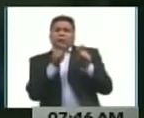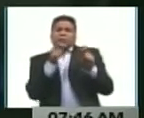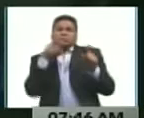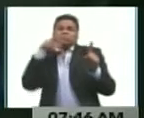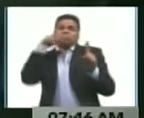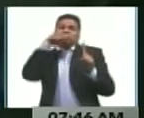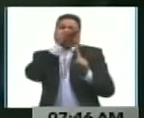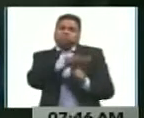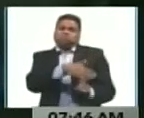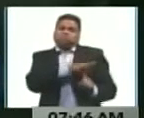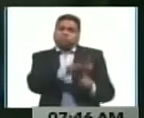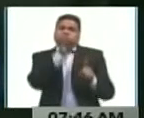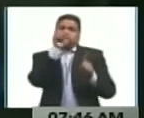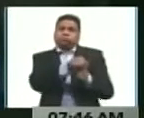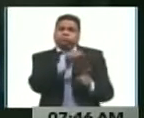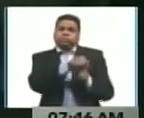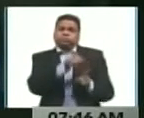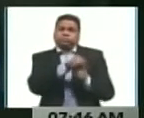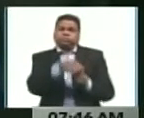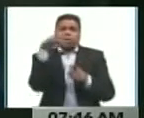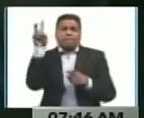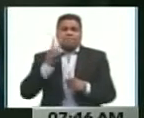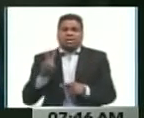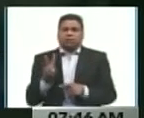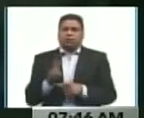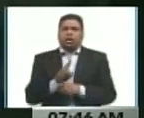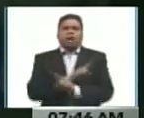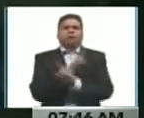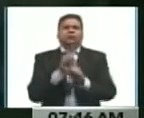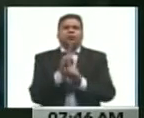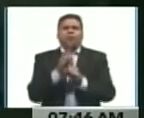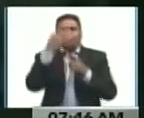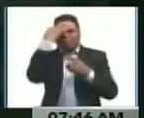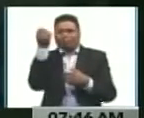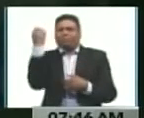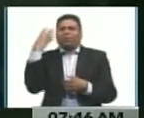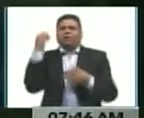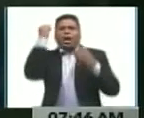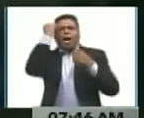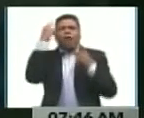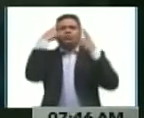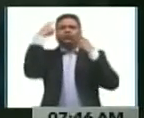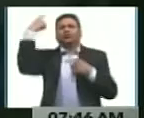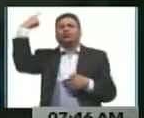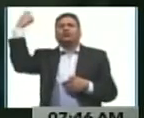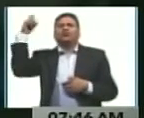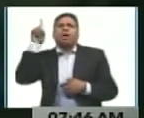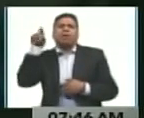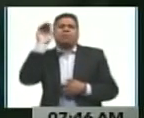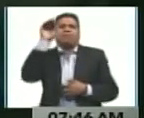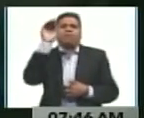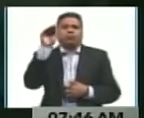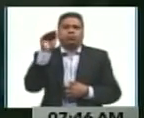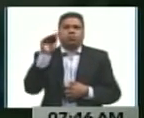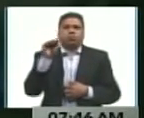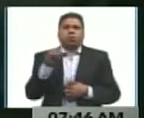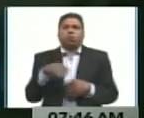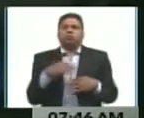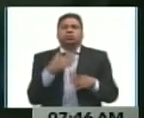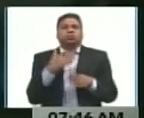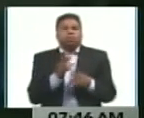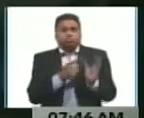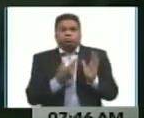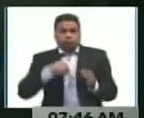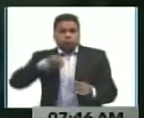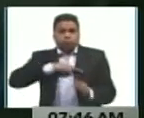procesos revolucionarios y progresistas. No nos quitan el sueño. No se preocupen por anuncios de funerales. Ya ustedes